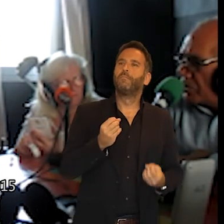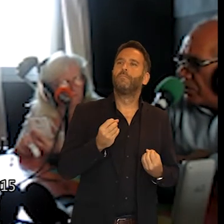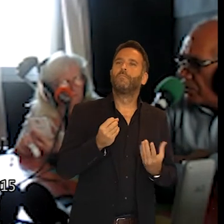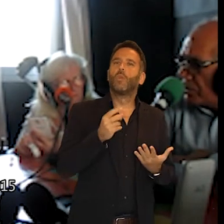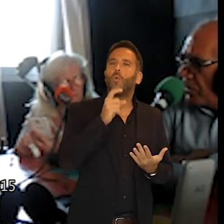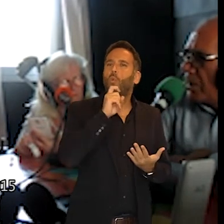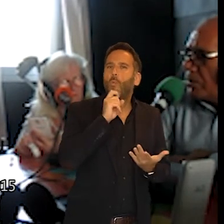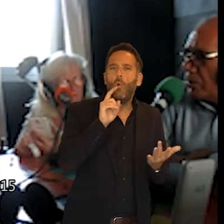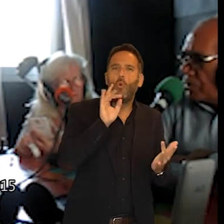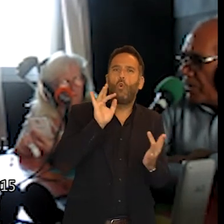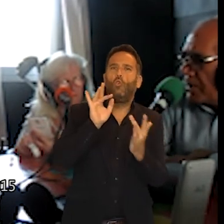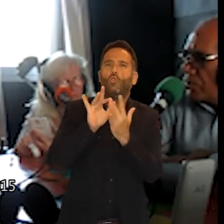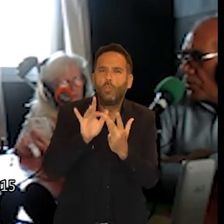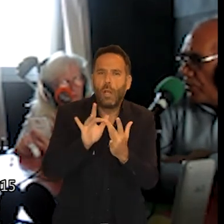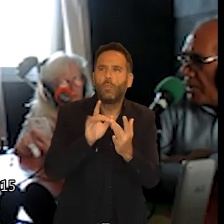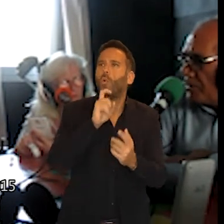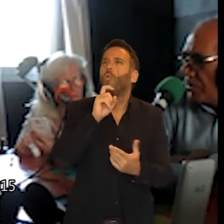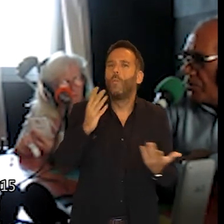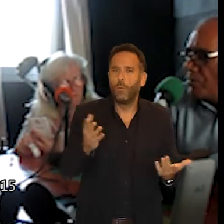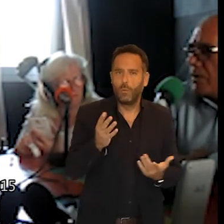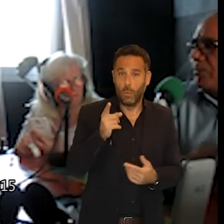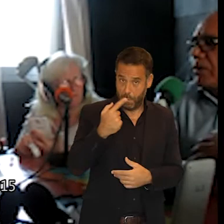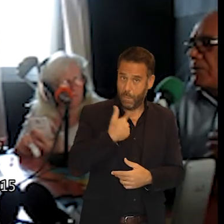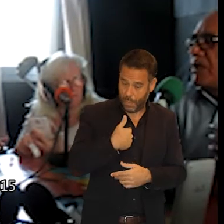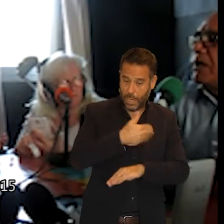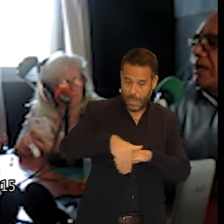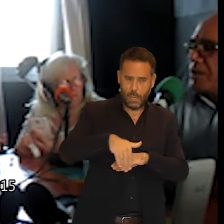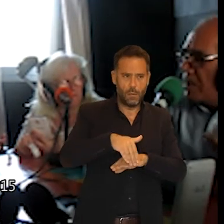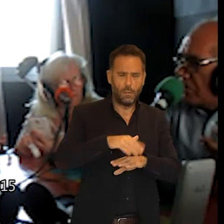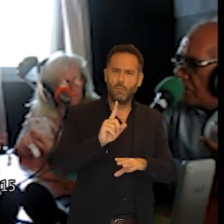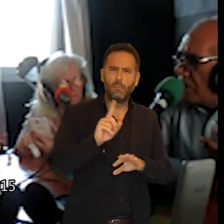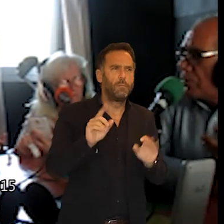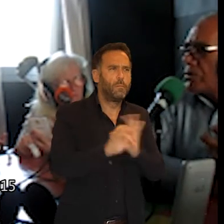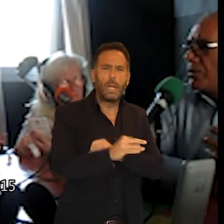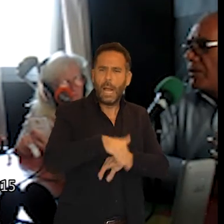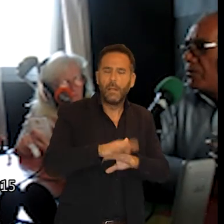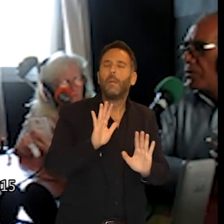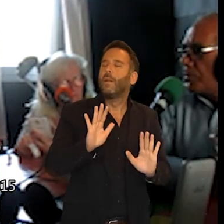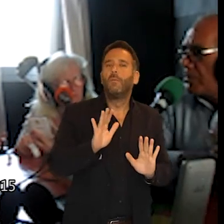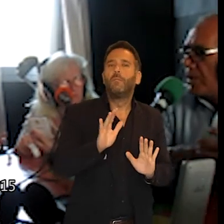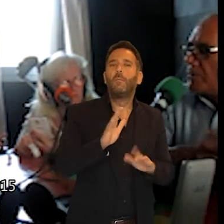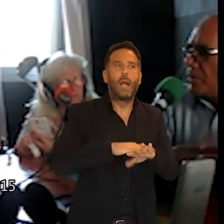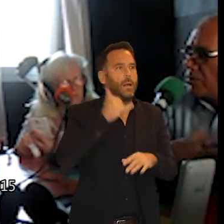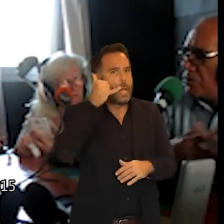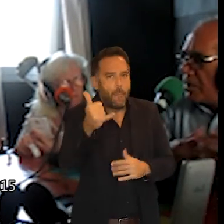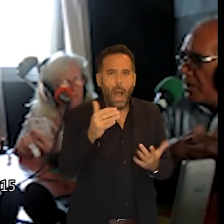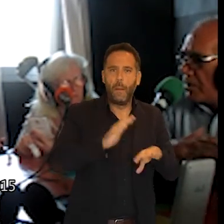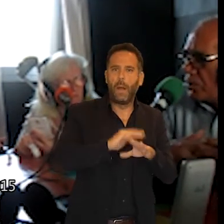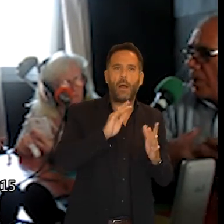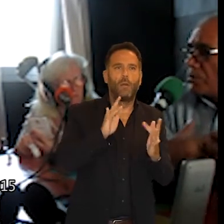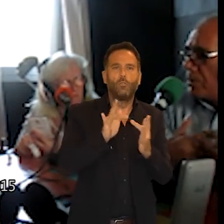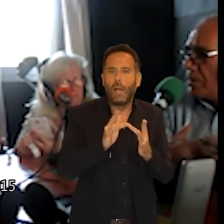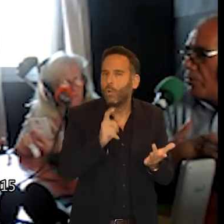¿cómo nos podremos poner en contacto con vosotros? Ya sé que nos has dicho que está en calle Trinidad, bueno, sí. Pero a la hora de un teléfono donde